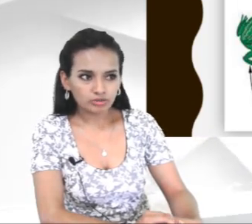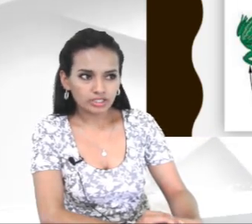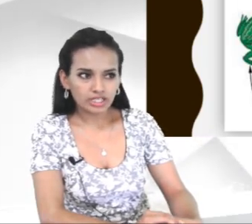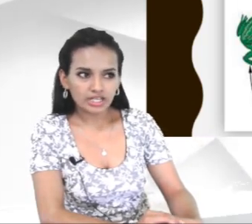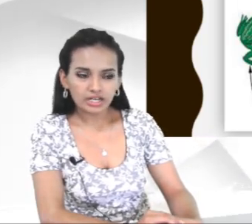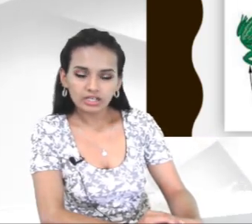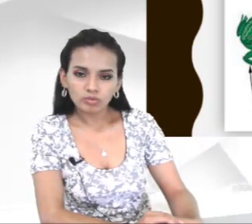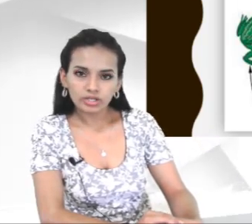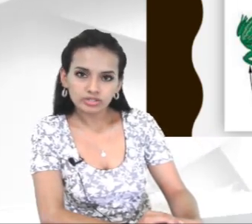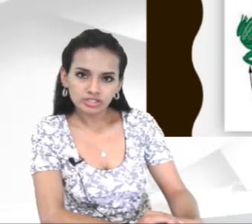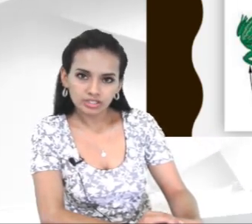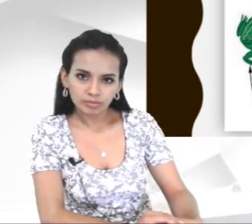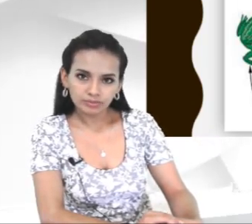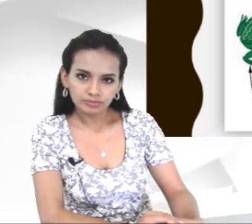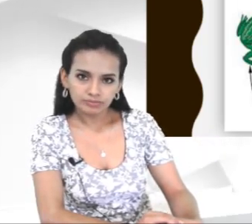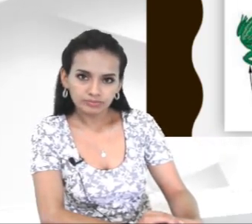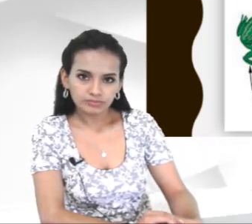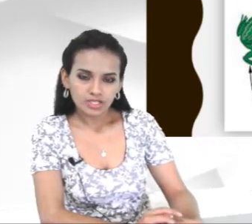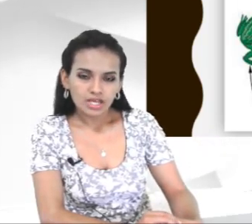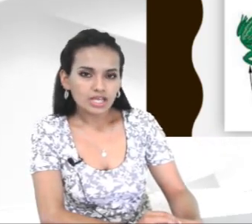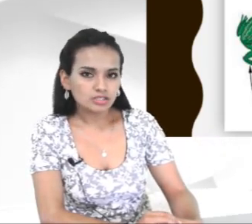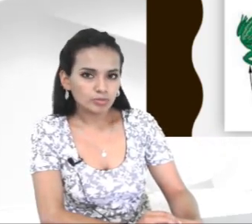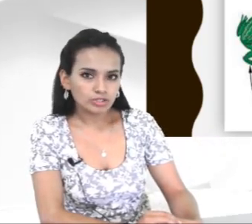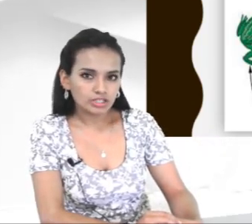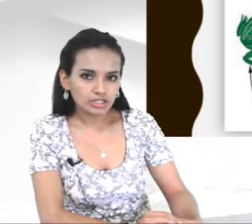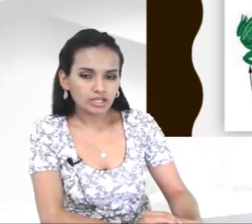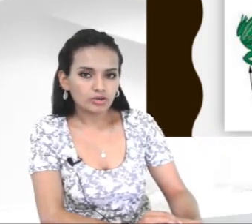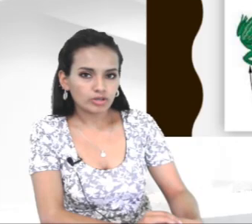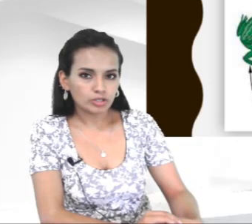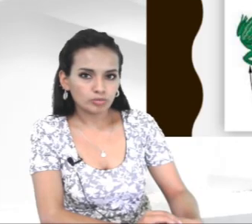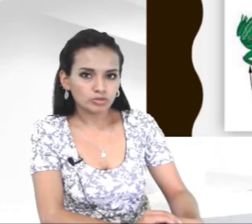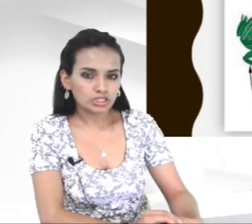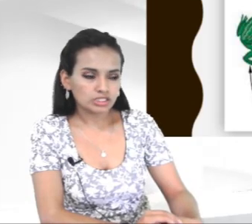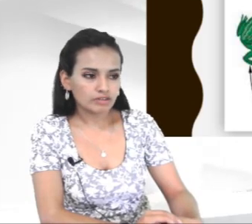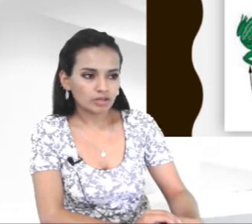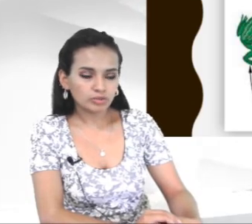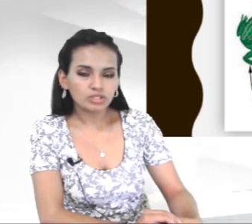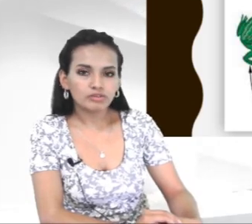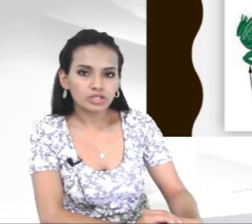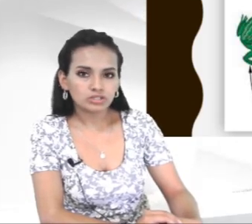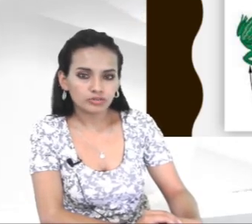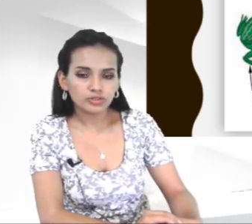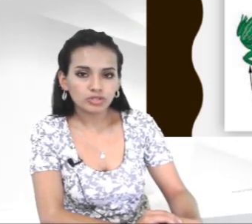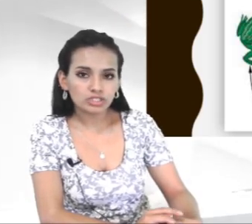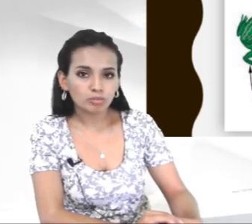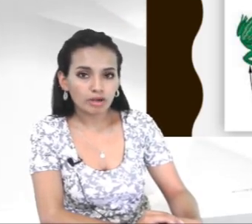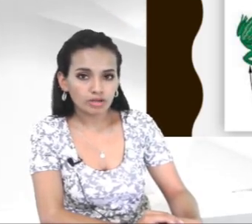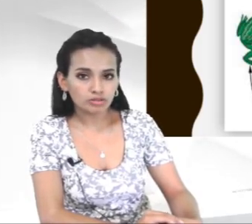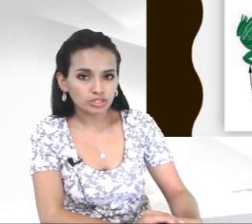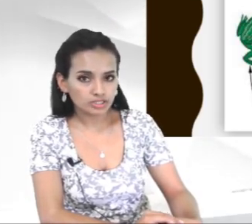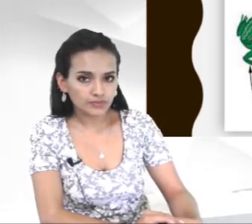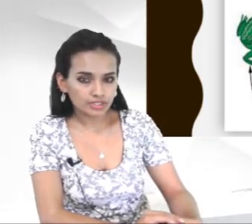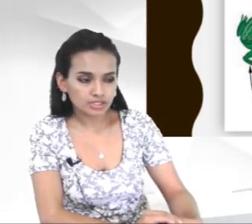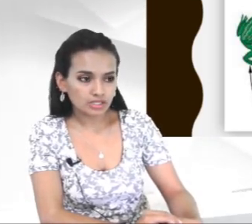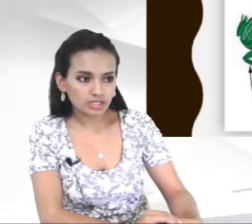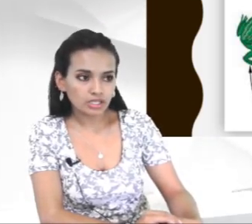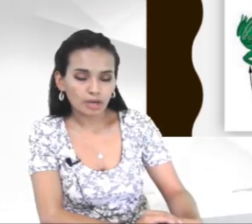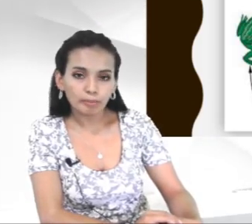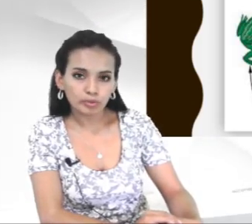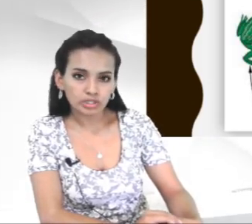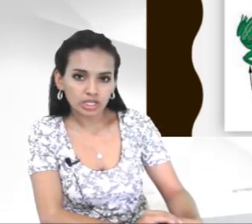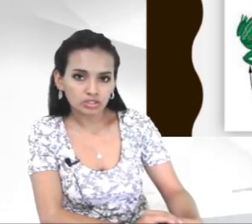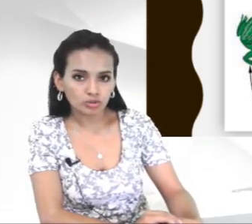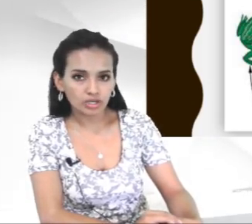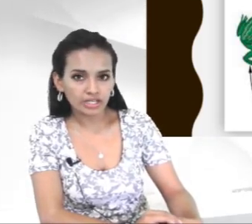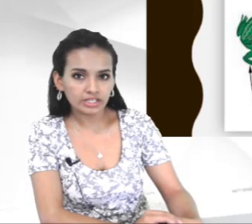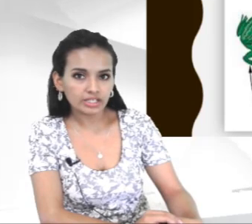hay más razones que ayer las en un ecosistema es importante que recordemos que si hablamos de niveles tróficos estamos hablando de transferencia de energía